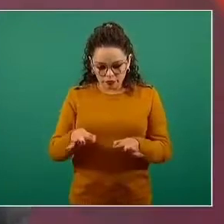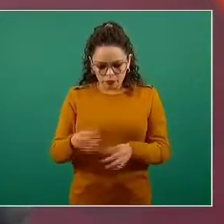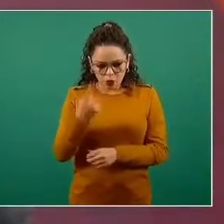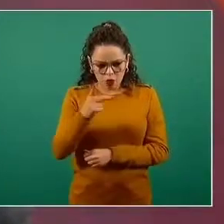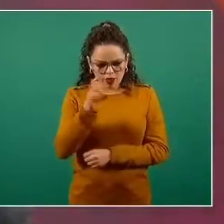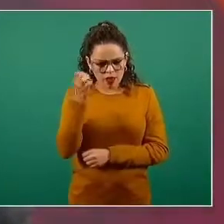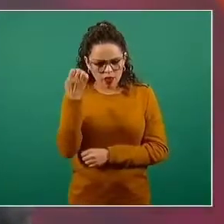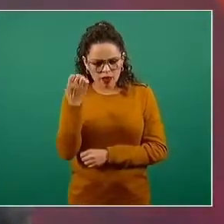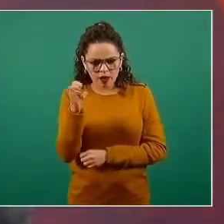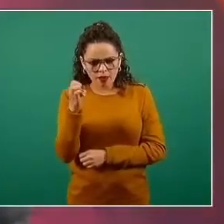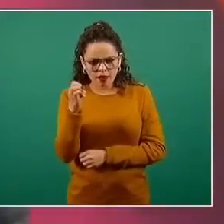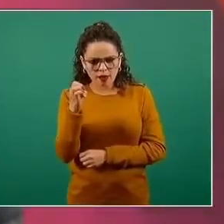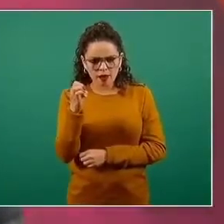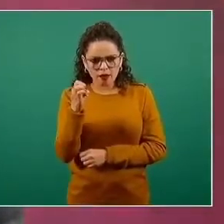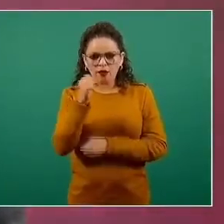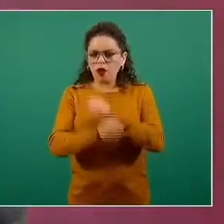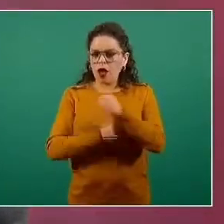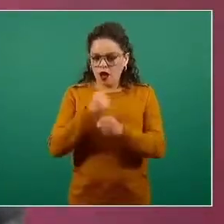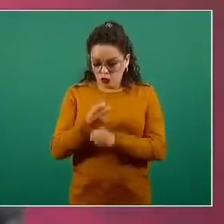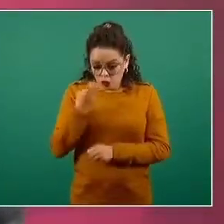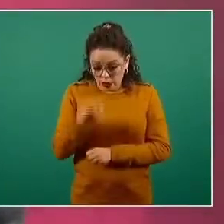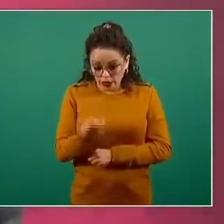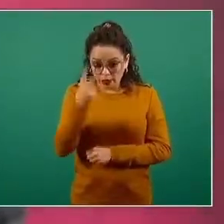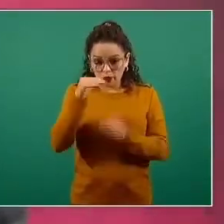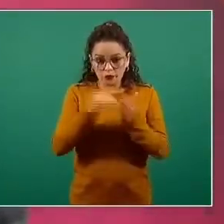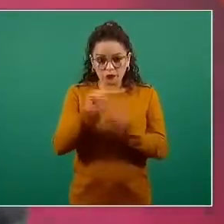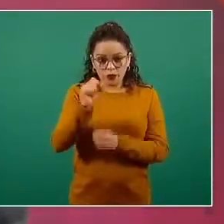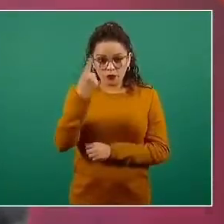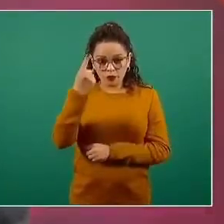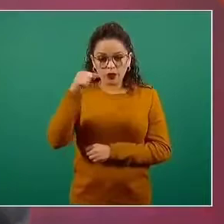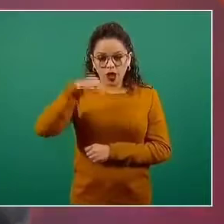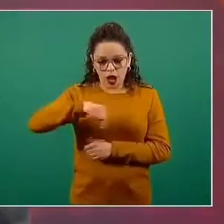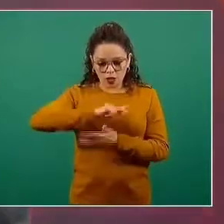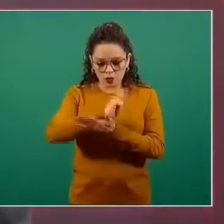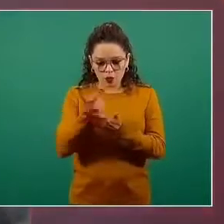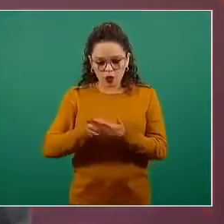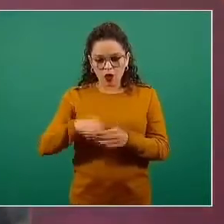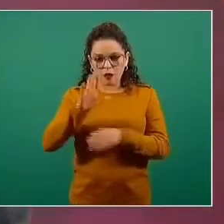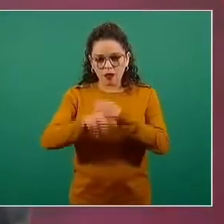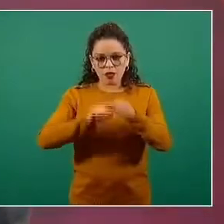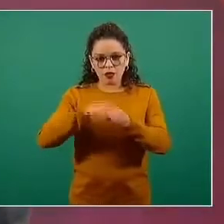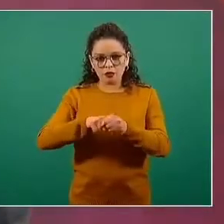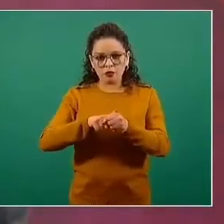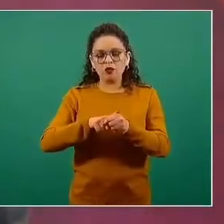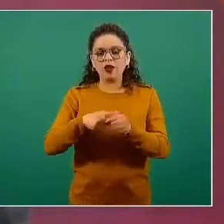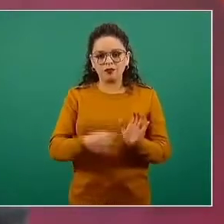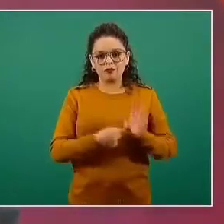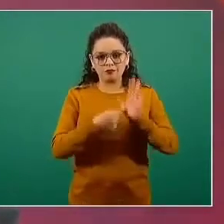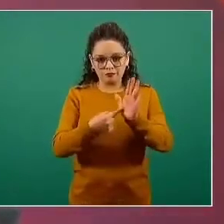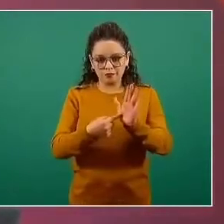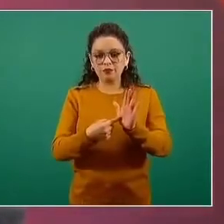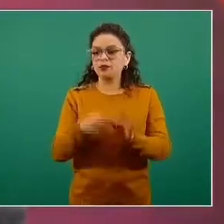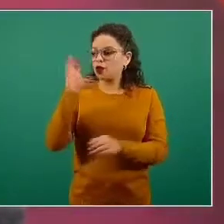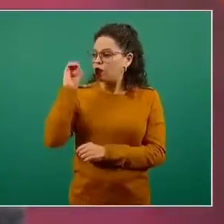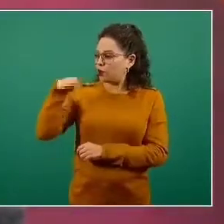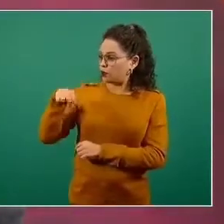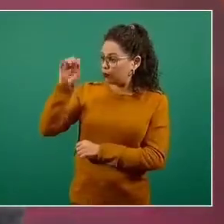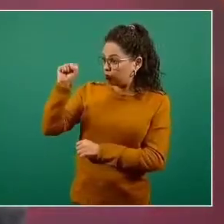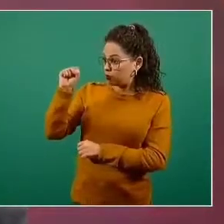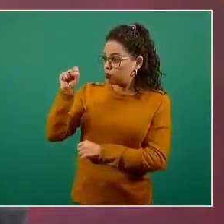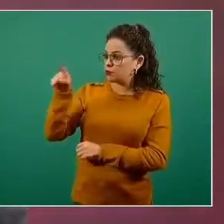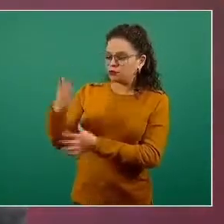enero de 2021, el día que presentamos el programa nacional, la Organización Mundial de la Salud emitió una directiva,